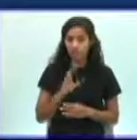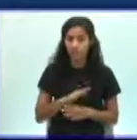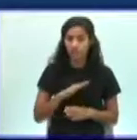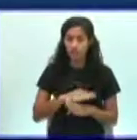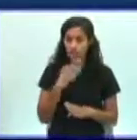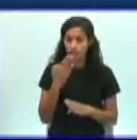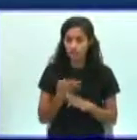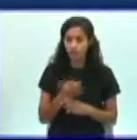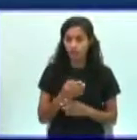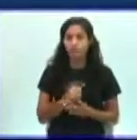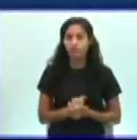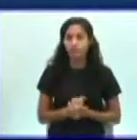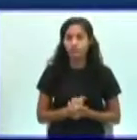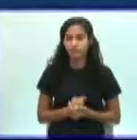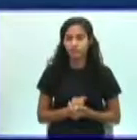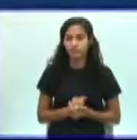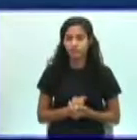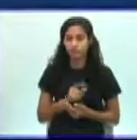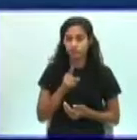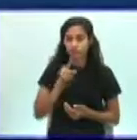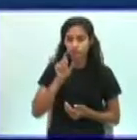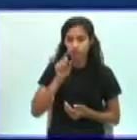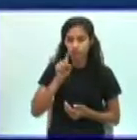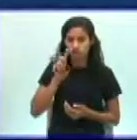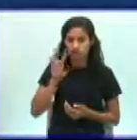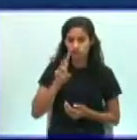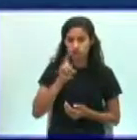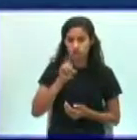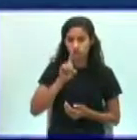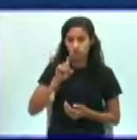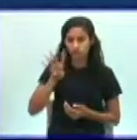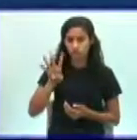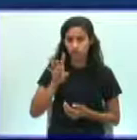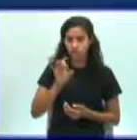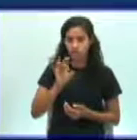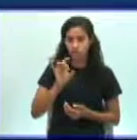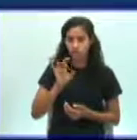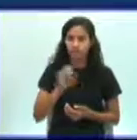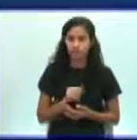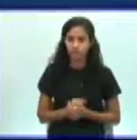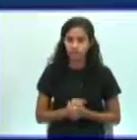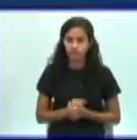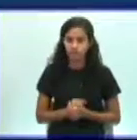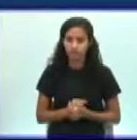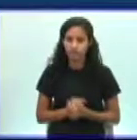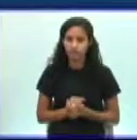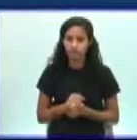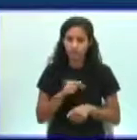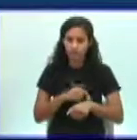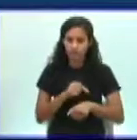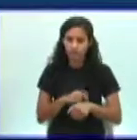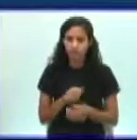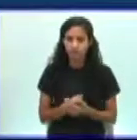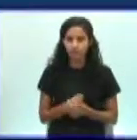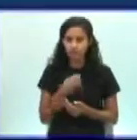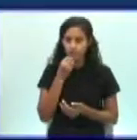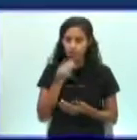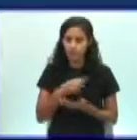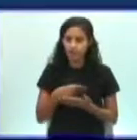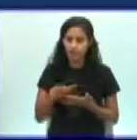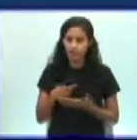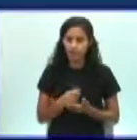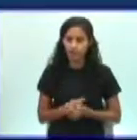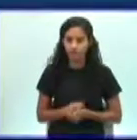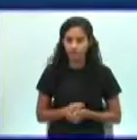su sucesor, 13, 14 y 15. Les doy un tiempo para que copien